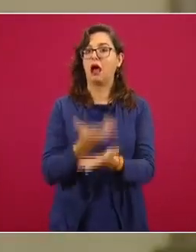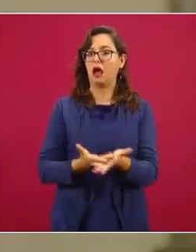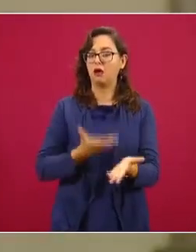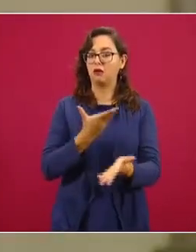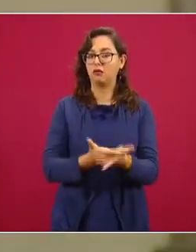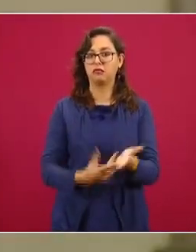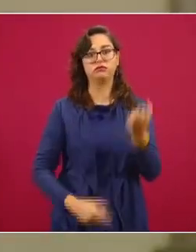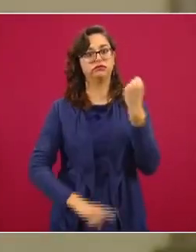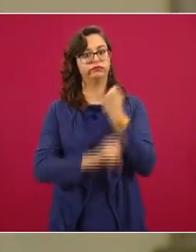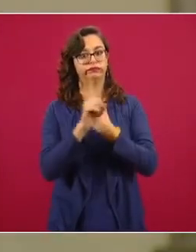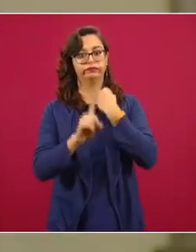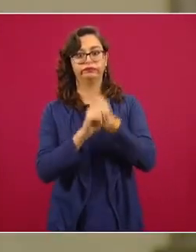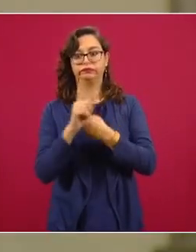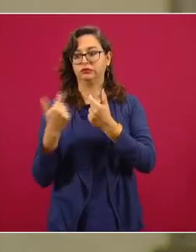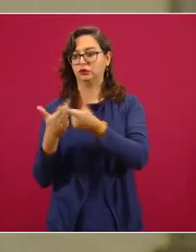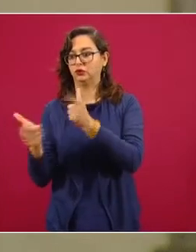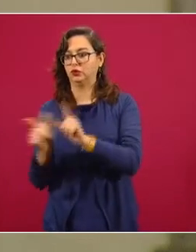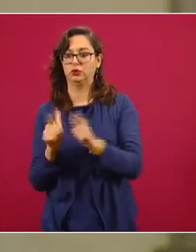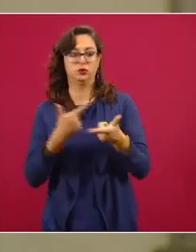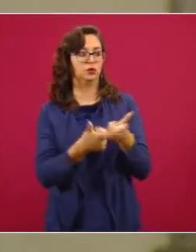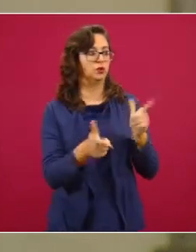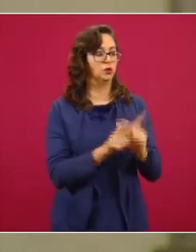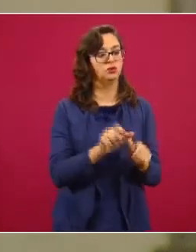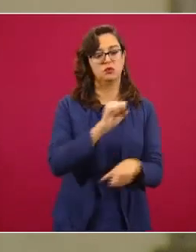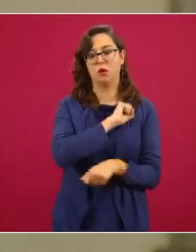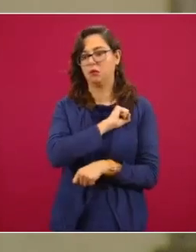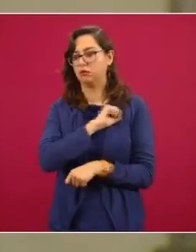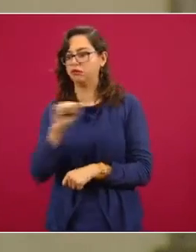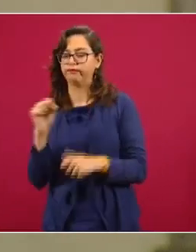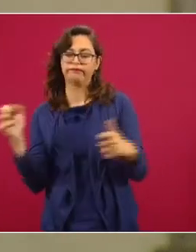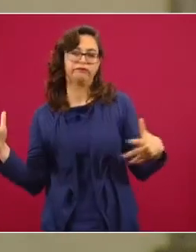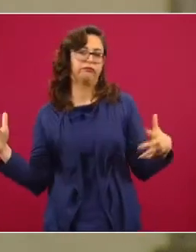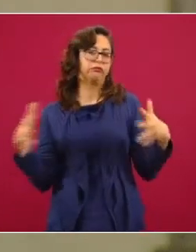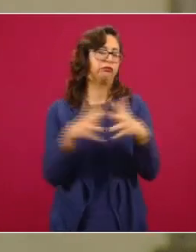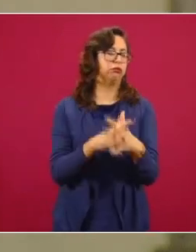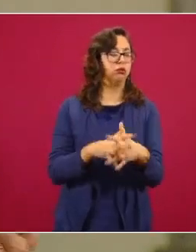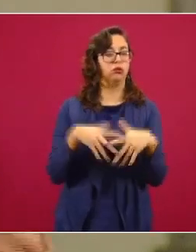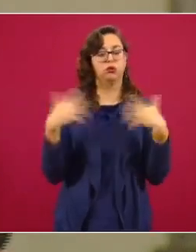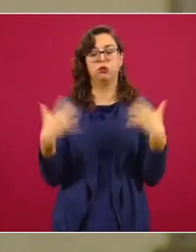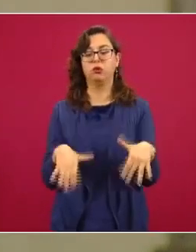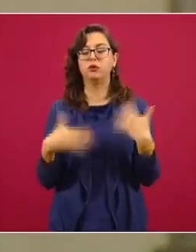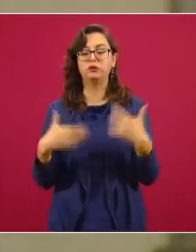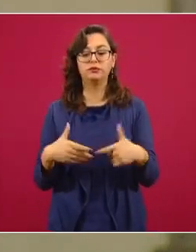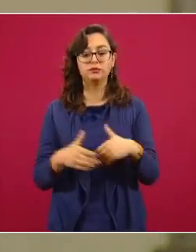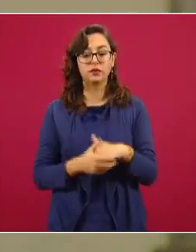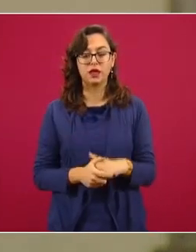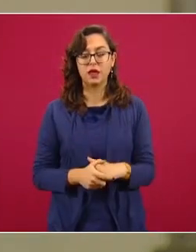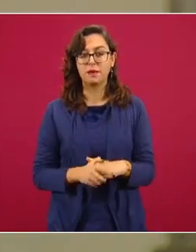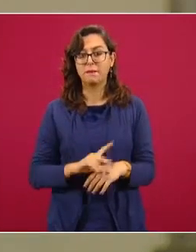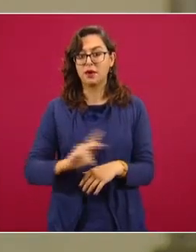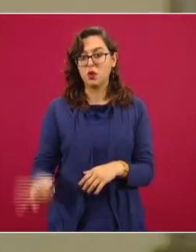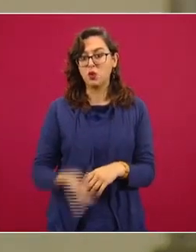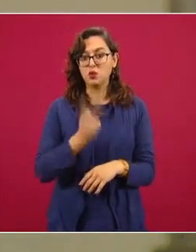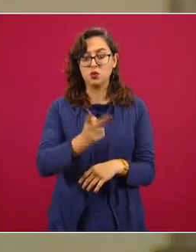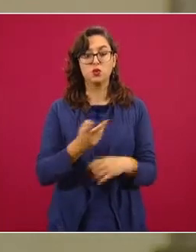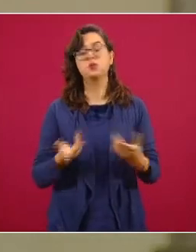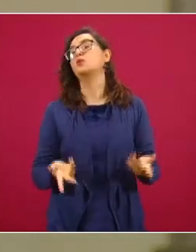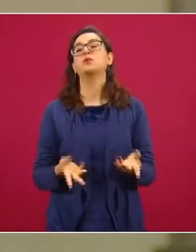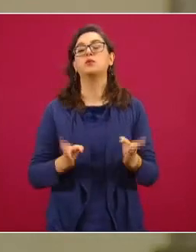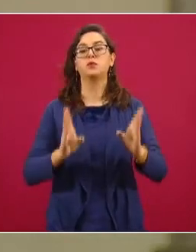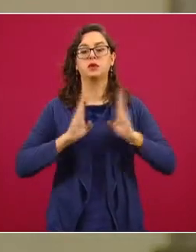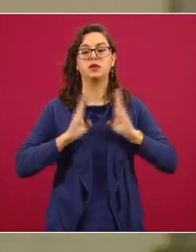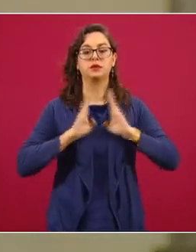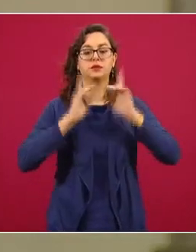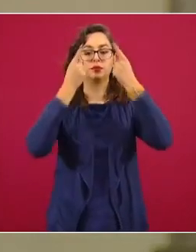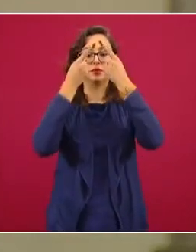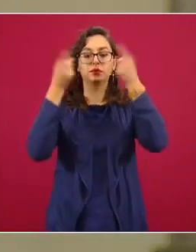concreta es, ¿qué resultados ha tenido? Hay evidencias, bueno, ya se dio a conocer que